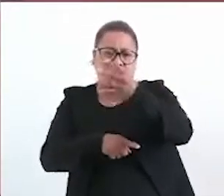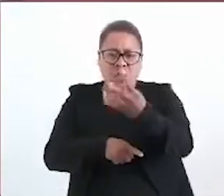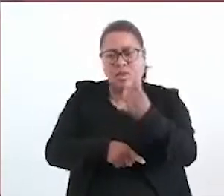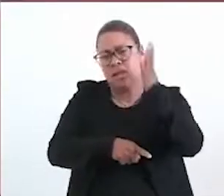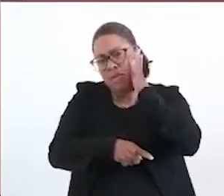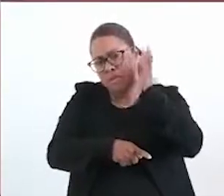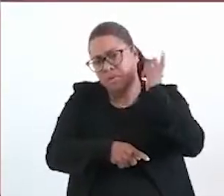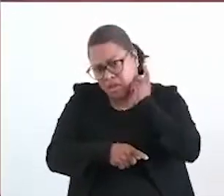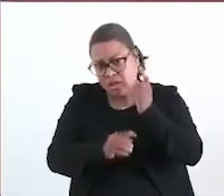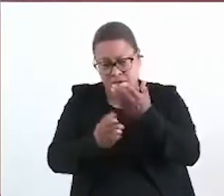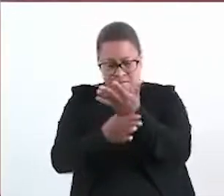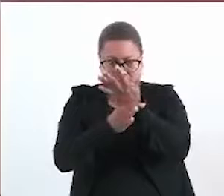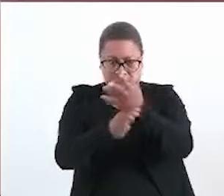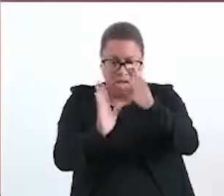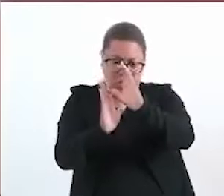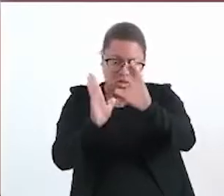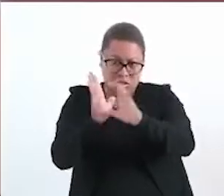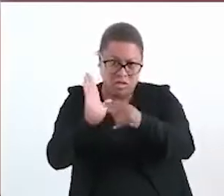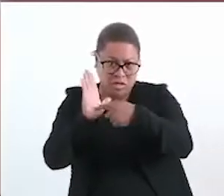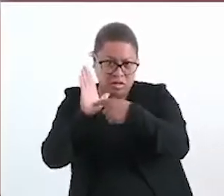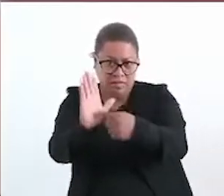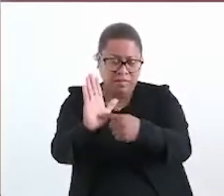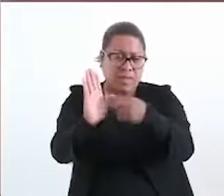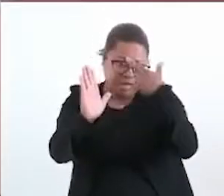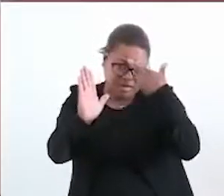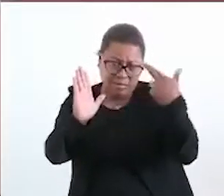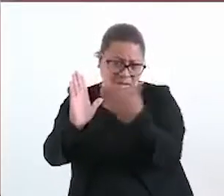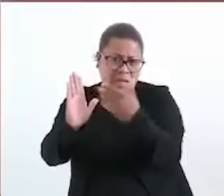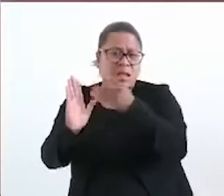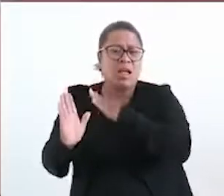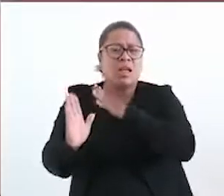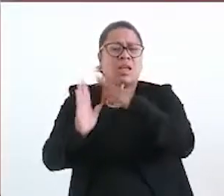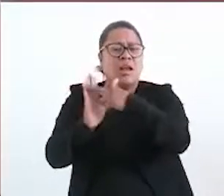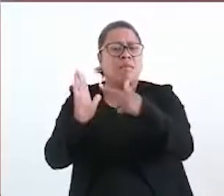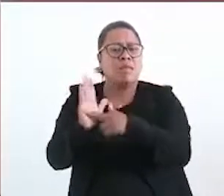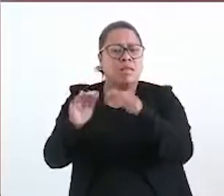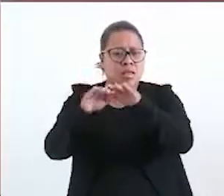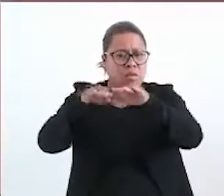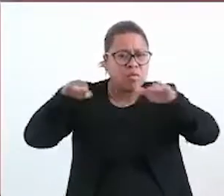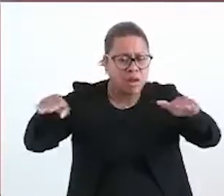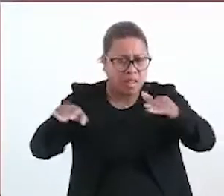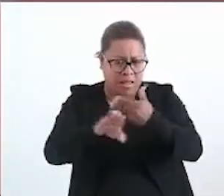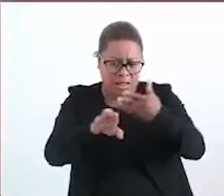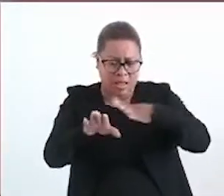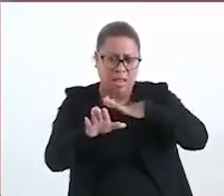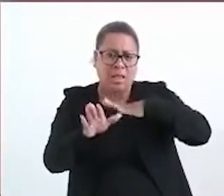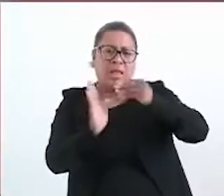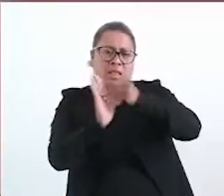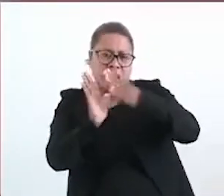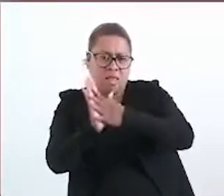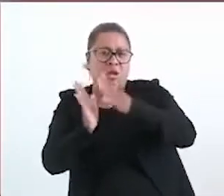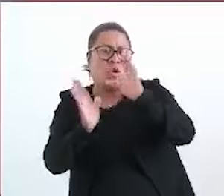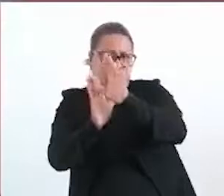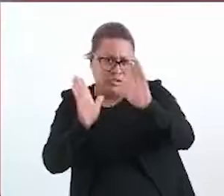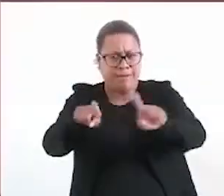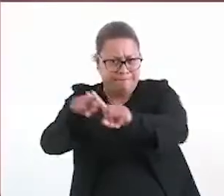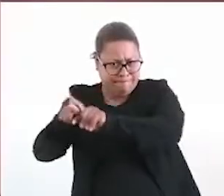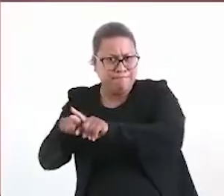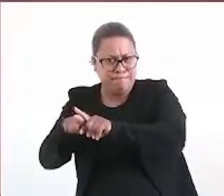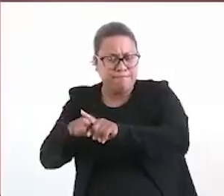de nuestro marco constitucional con respecto a los principios y nuevas reglas de paridad previstas en nuestra Constitución